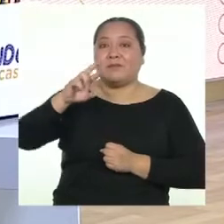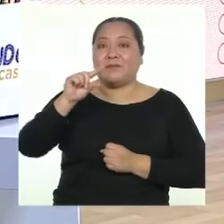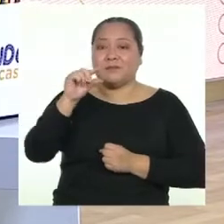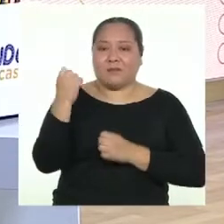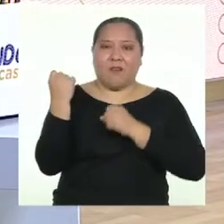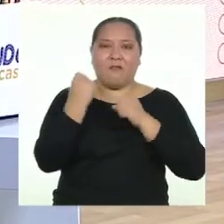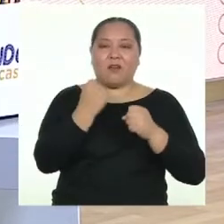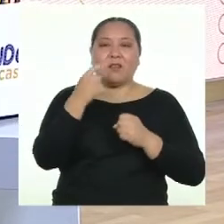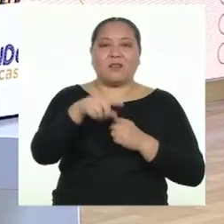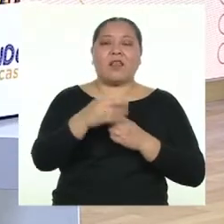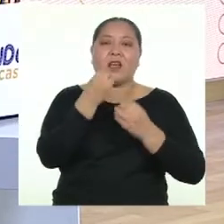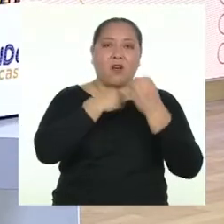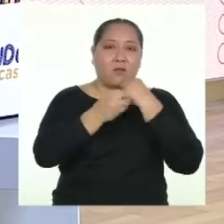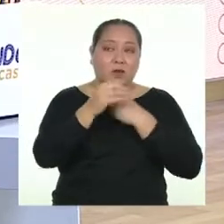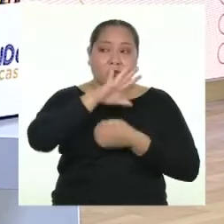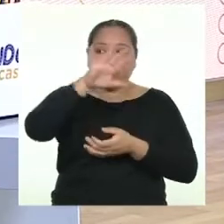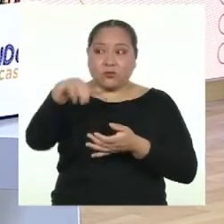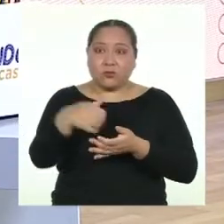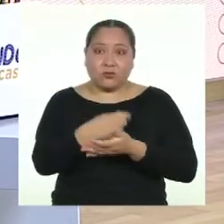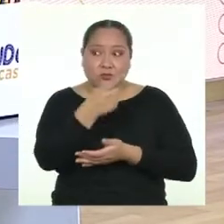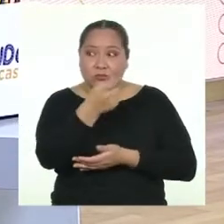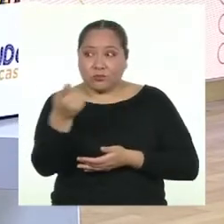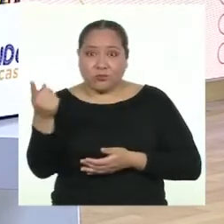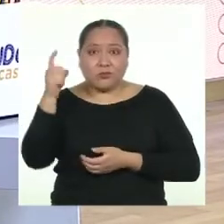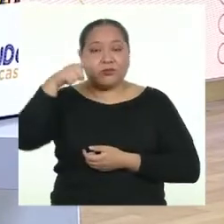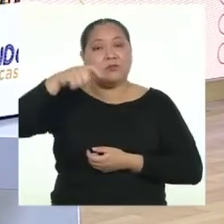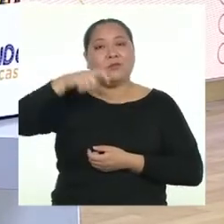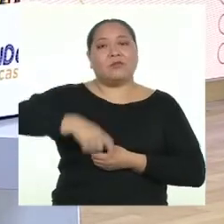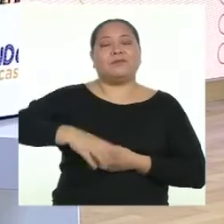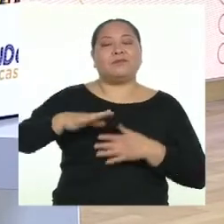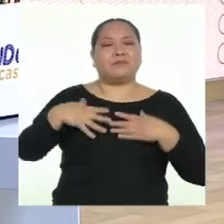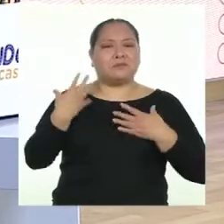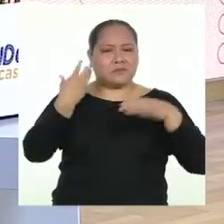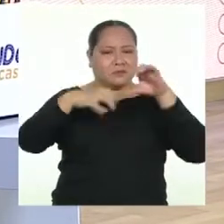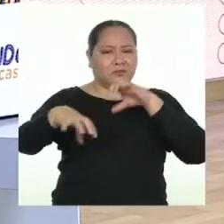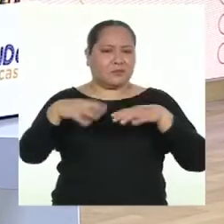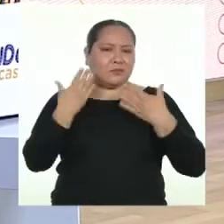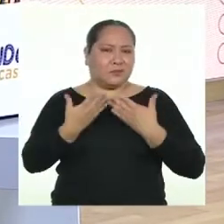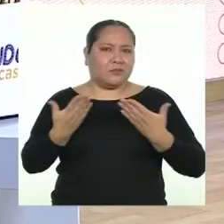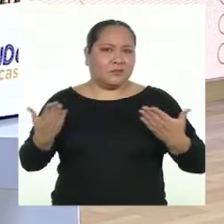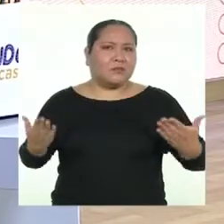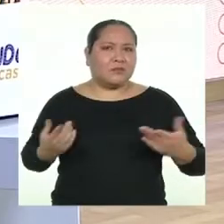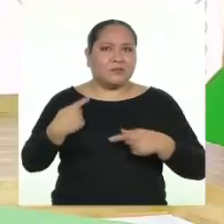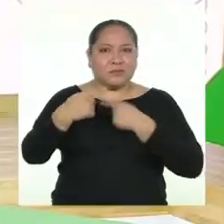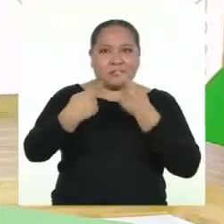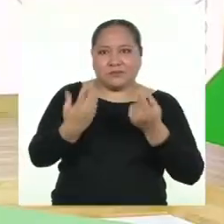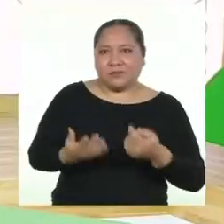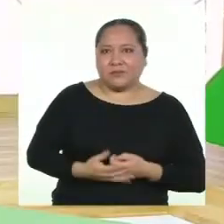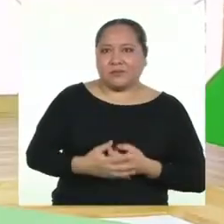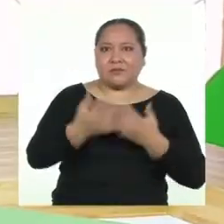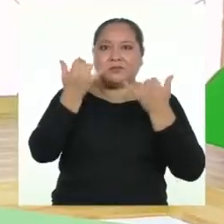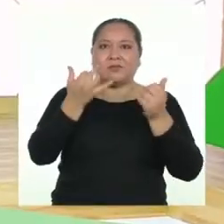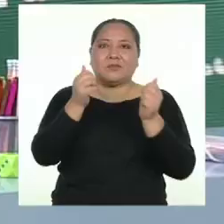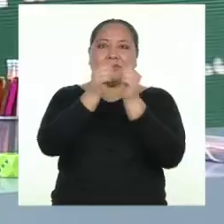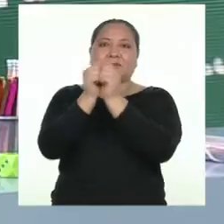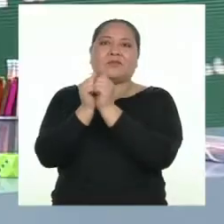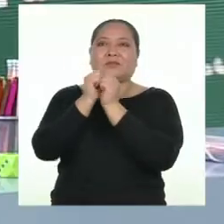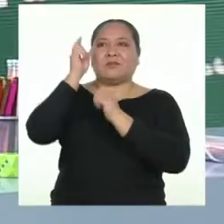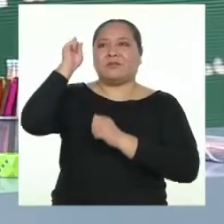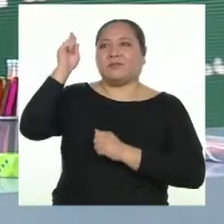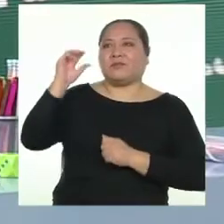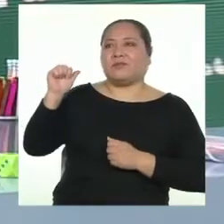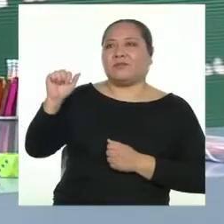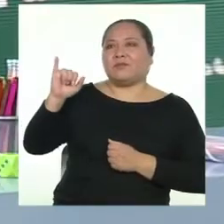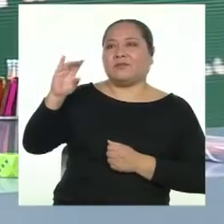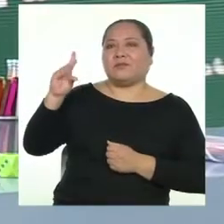y todos nosotros y nosotras las necesitamos para poder realizar nuestras actividades cotidianas. Hoy nos acompaña la profesora